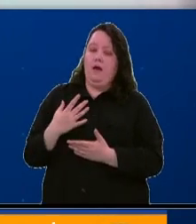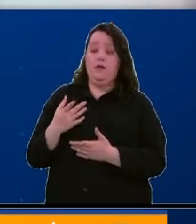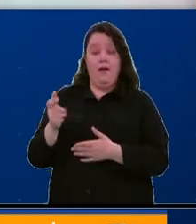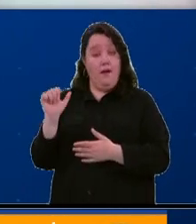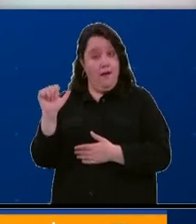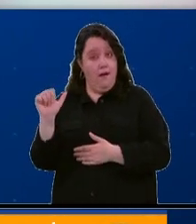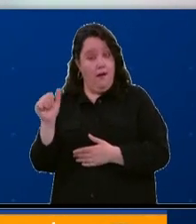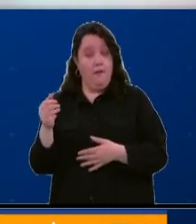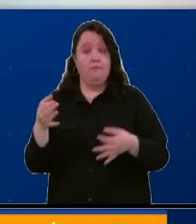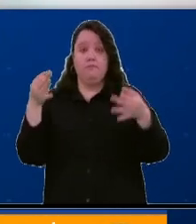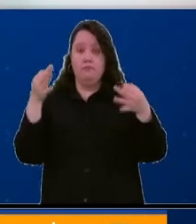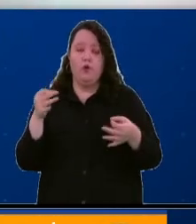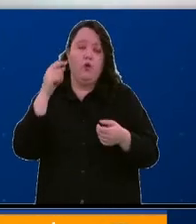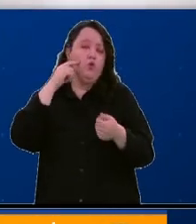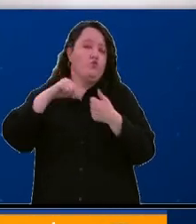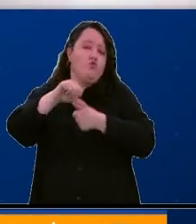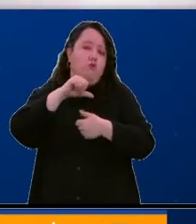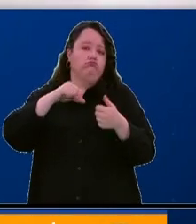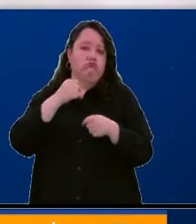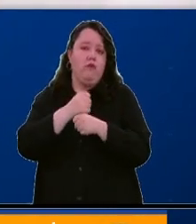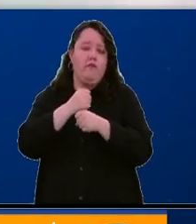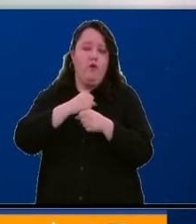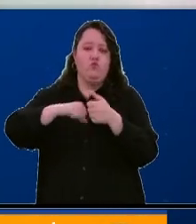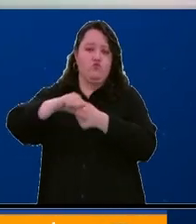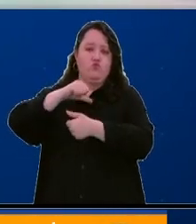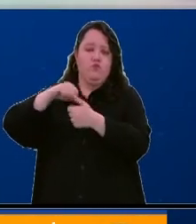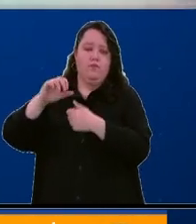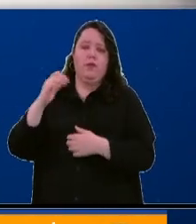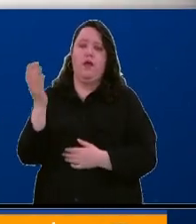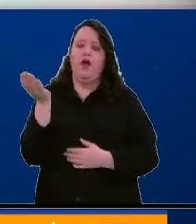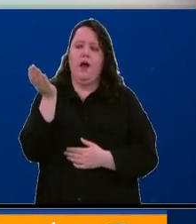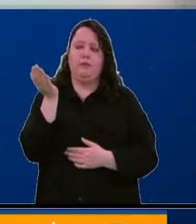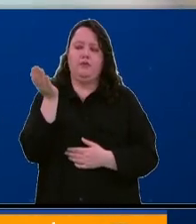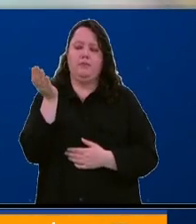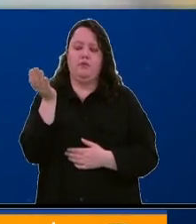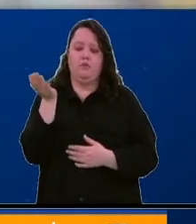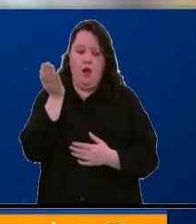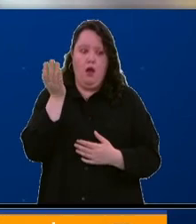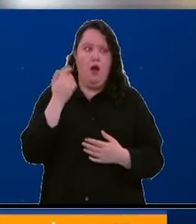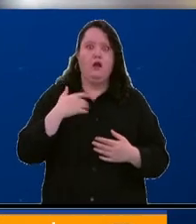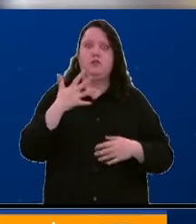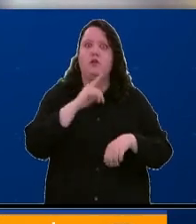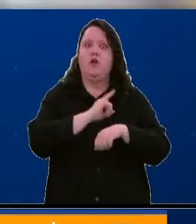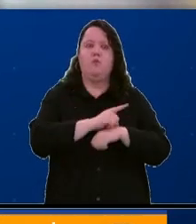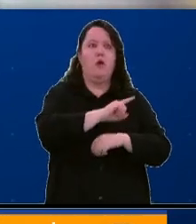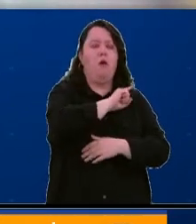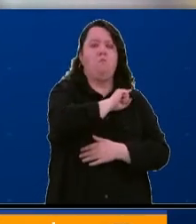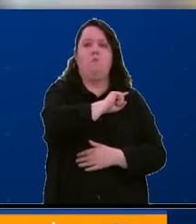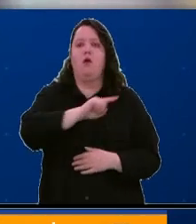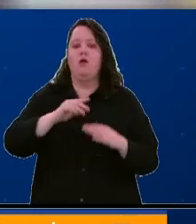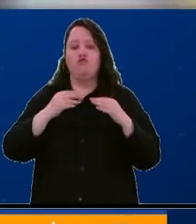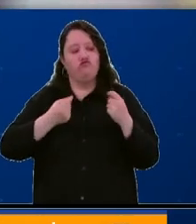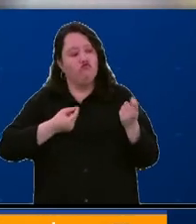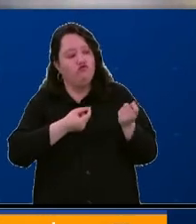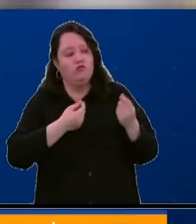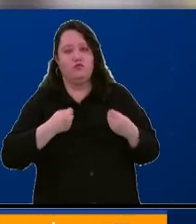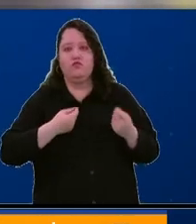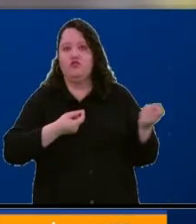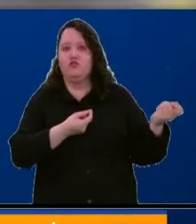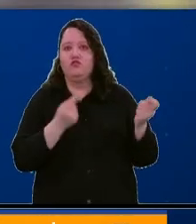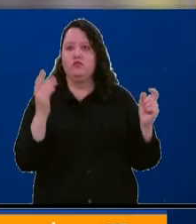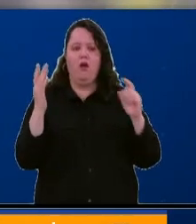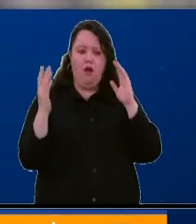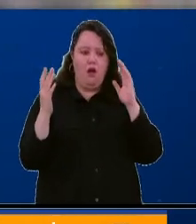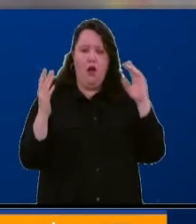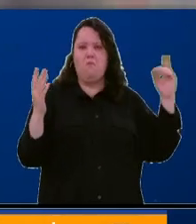realmente nos estaba haciendo un turno. Me envía un audio, yo llego a los 5 minutos porque sí, vivo cerca. Y